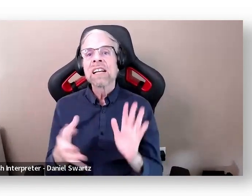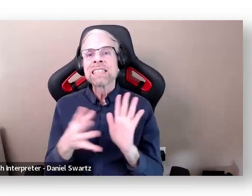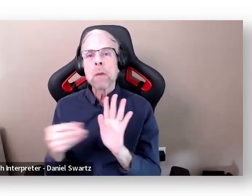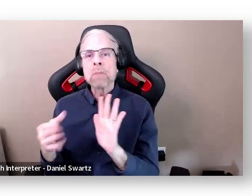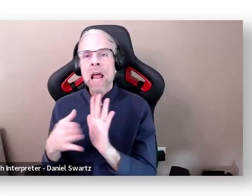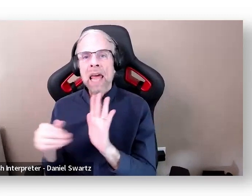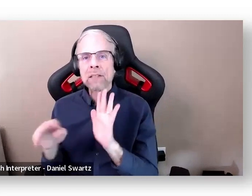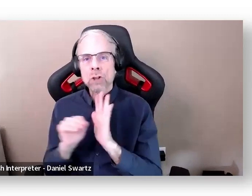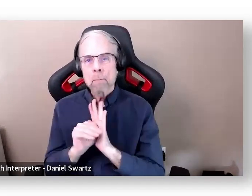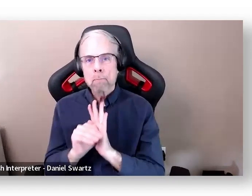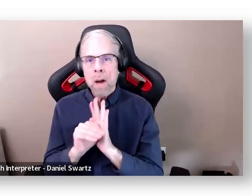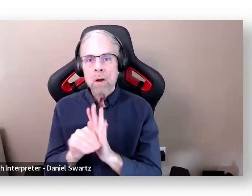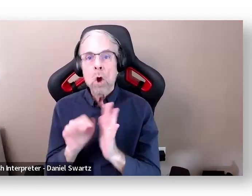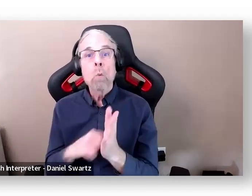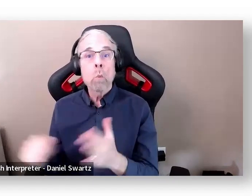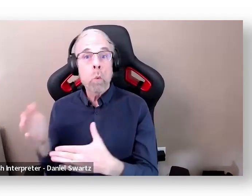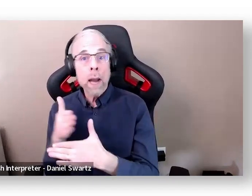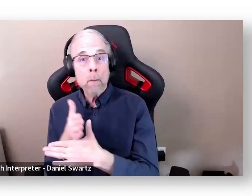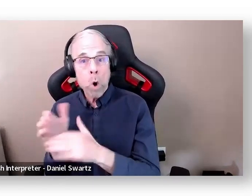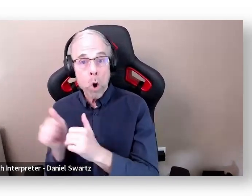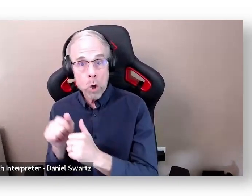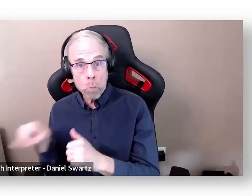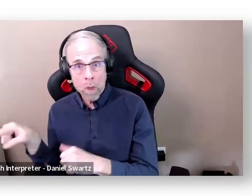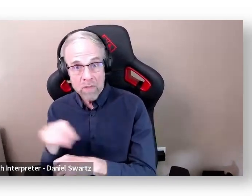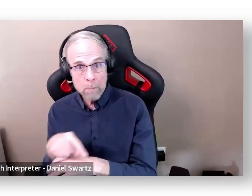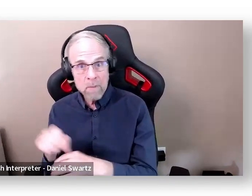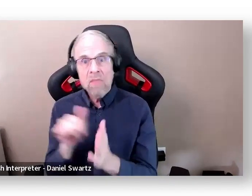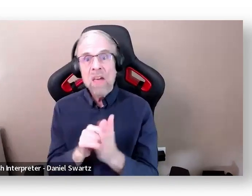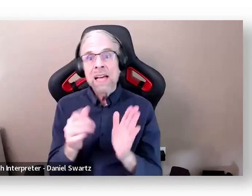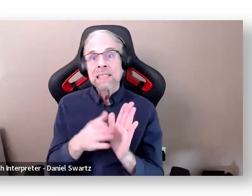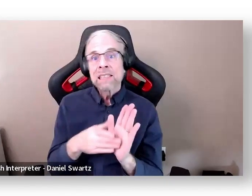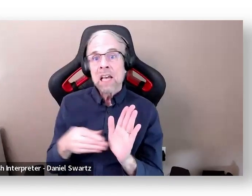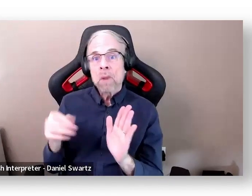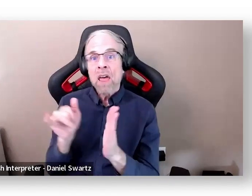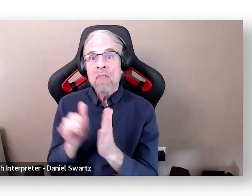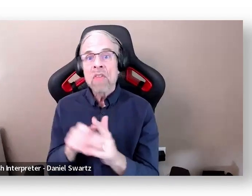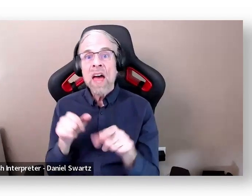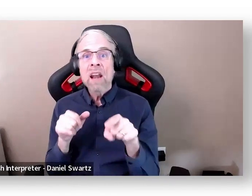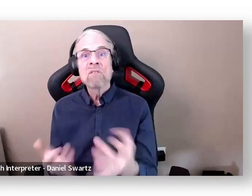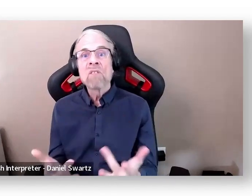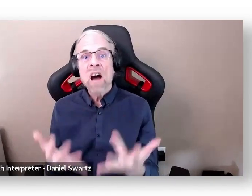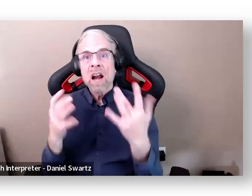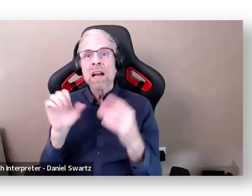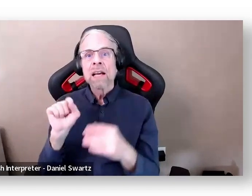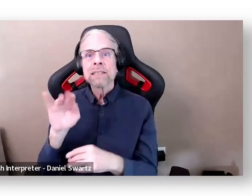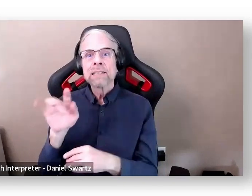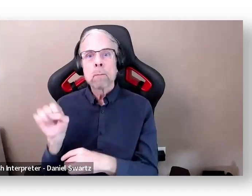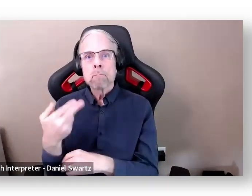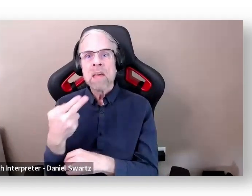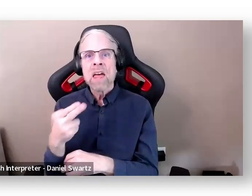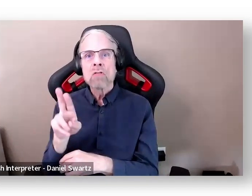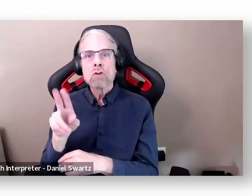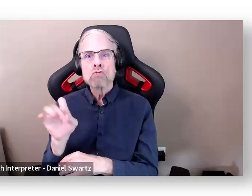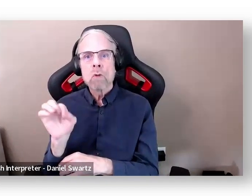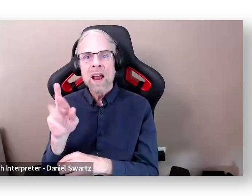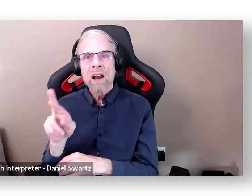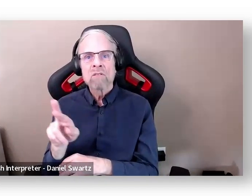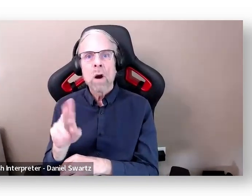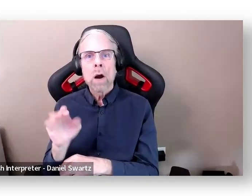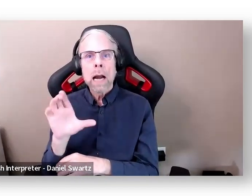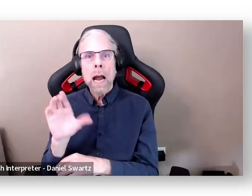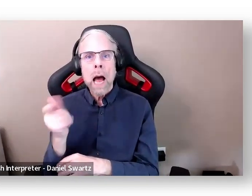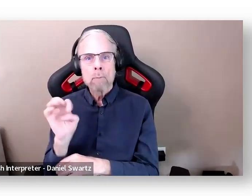esta es una simulación de los incendios forestales. Nosotros nos asociamos con